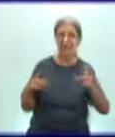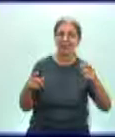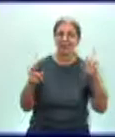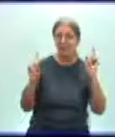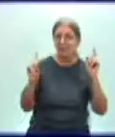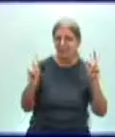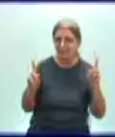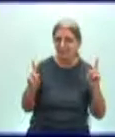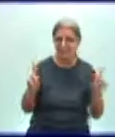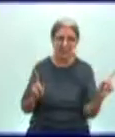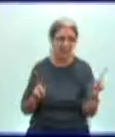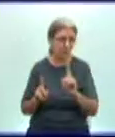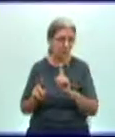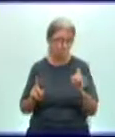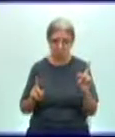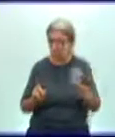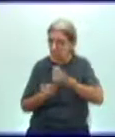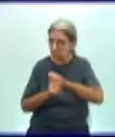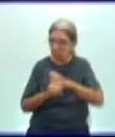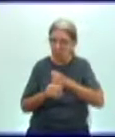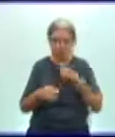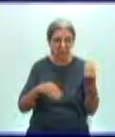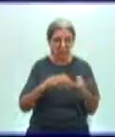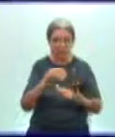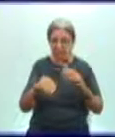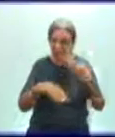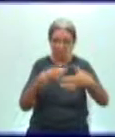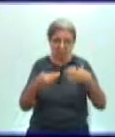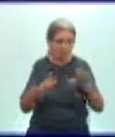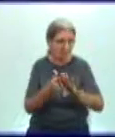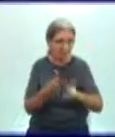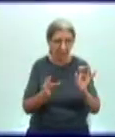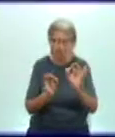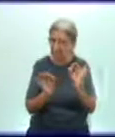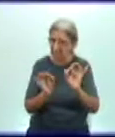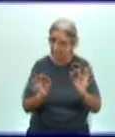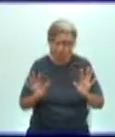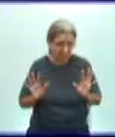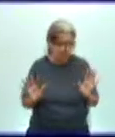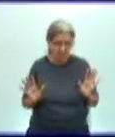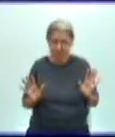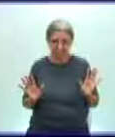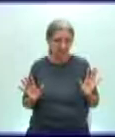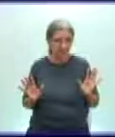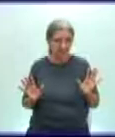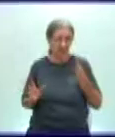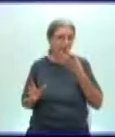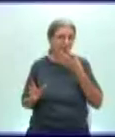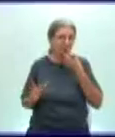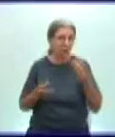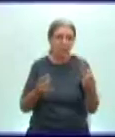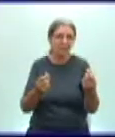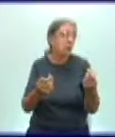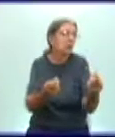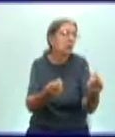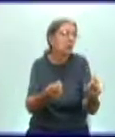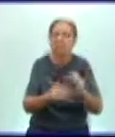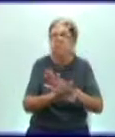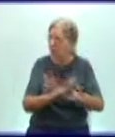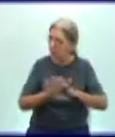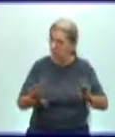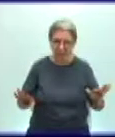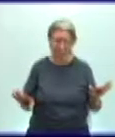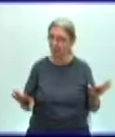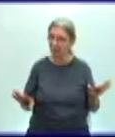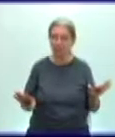tienen intenciones de resolverle ningún problema al ser humano, a los pueblos de nuestra América. Usted